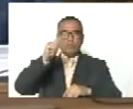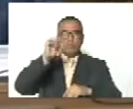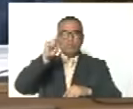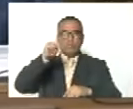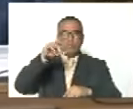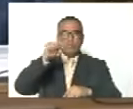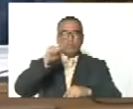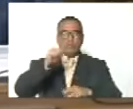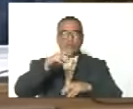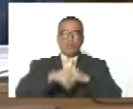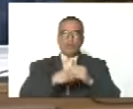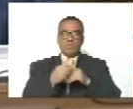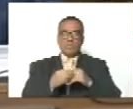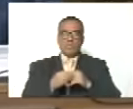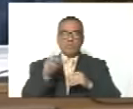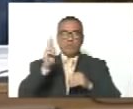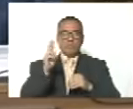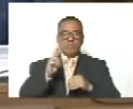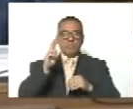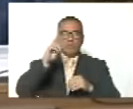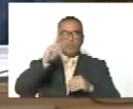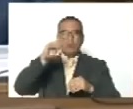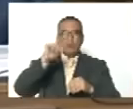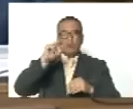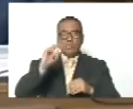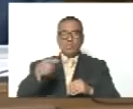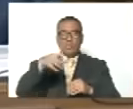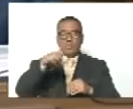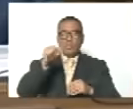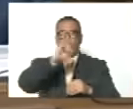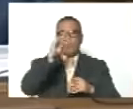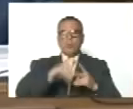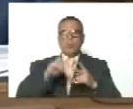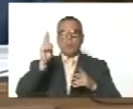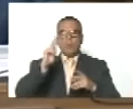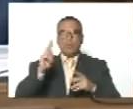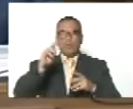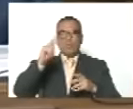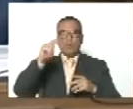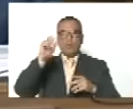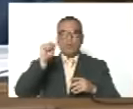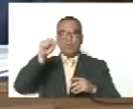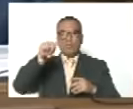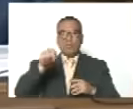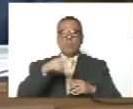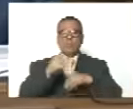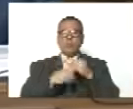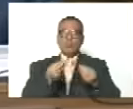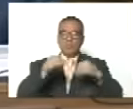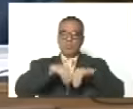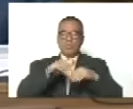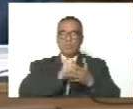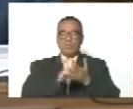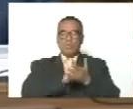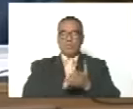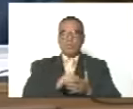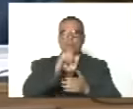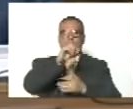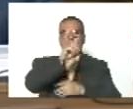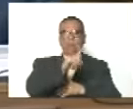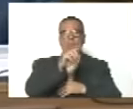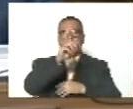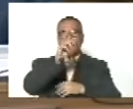Kazajistán, concurrente ante la República de Kirguisa y la República de Uzbekistán. De acuerdo a lo consagrado en los